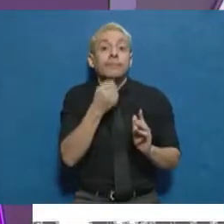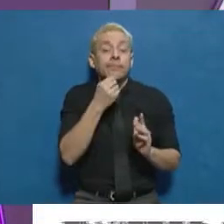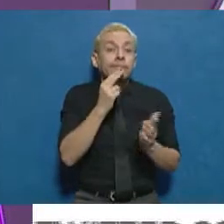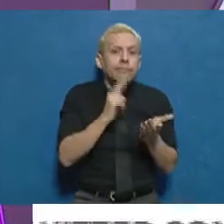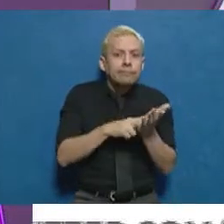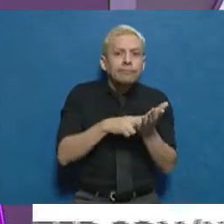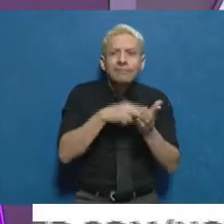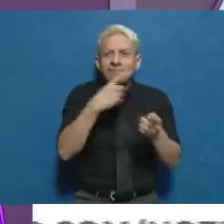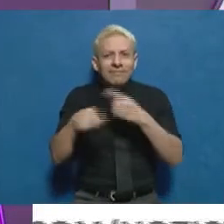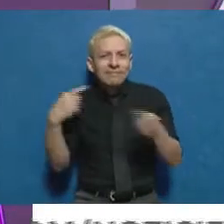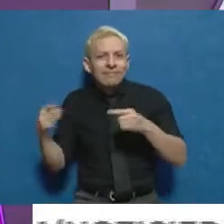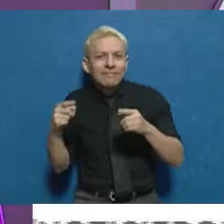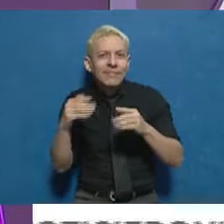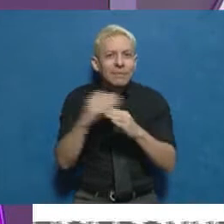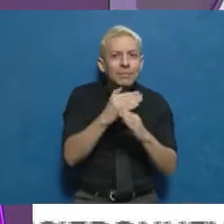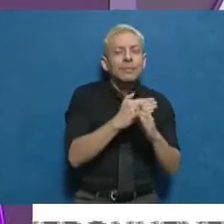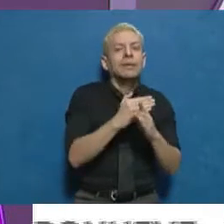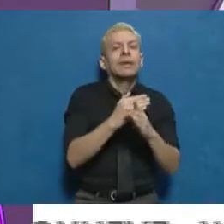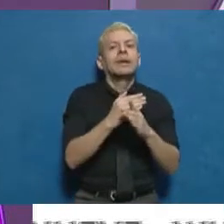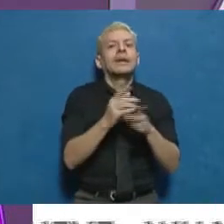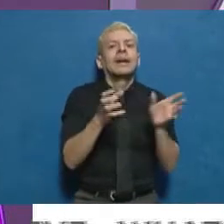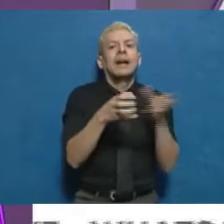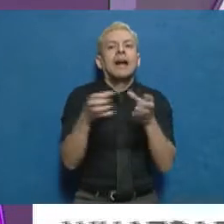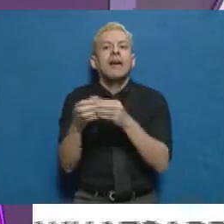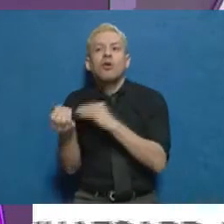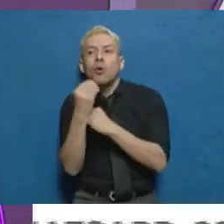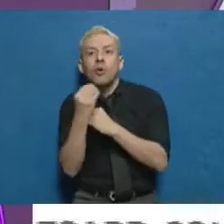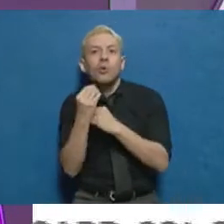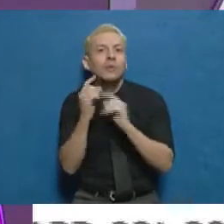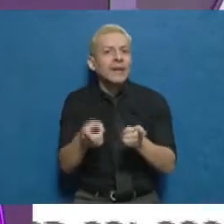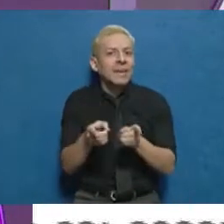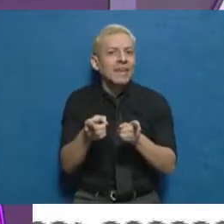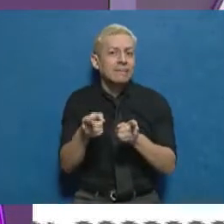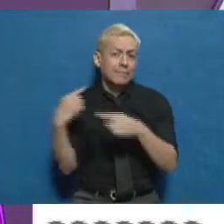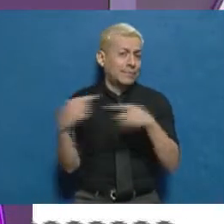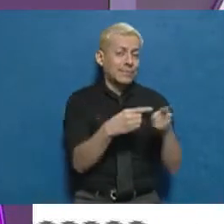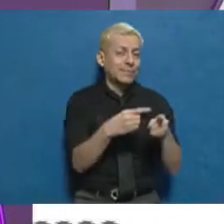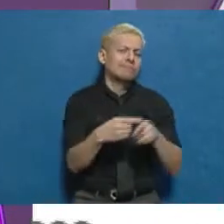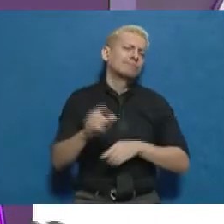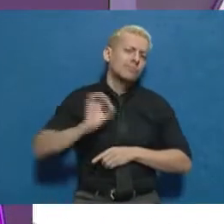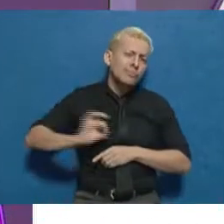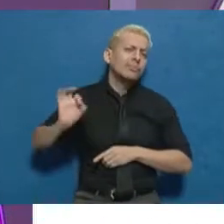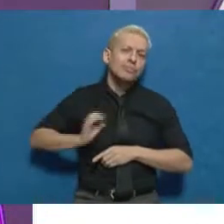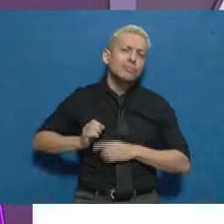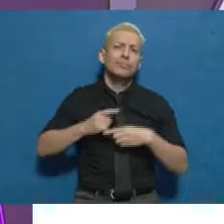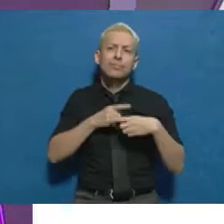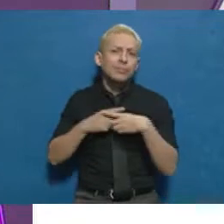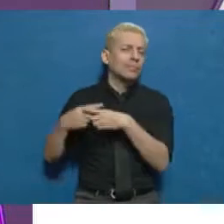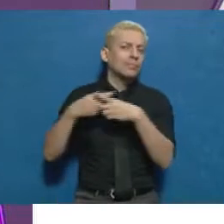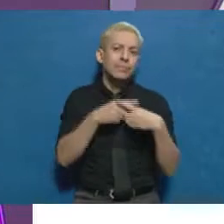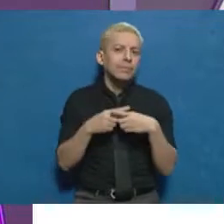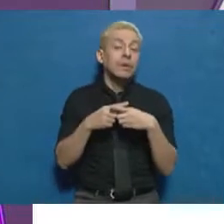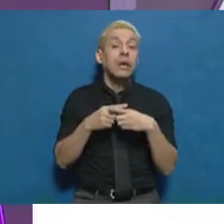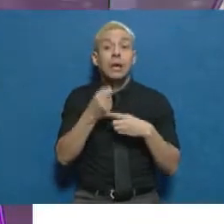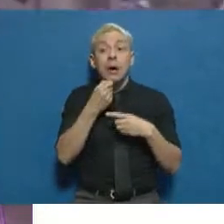tarifarios? ¿Se podría haber avanzado por ahí? ¿Se podría haber avanzado por los rangos de consumo? También es cierto, algo que se viene discutiendo hace muchos años y que una